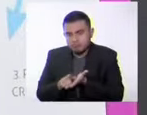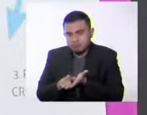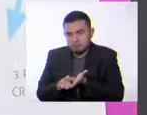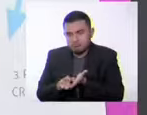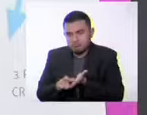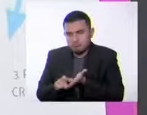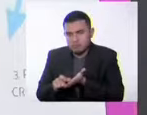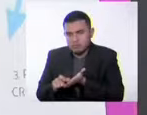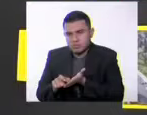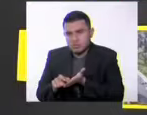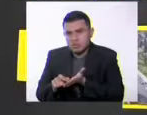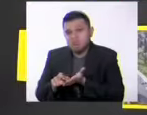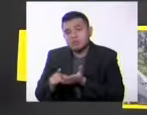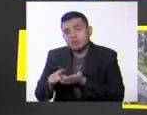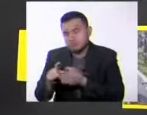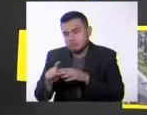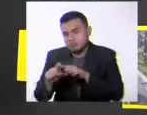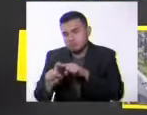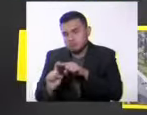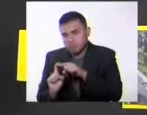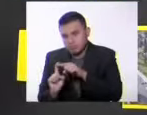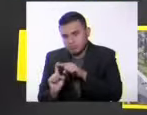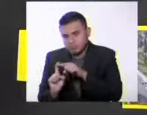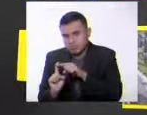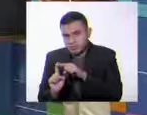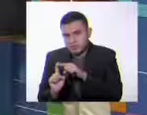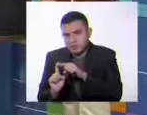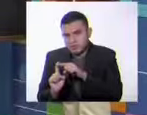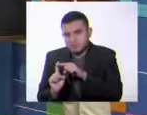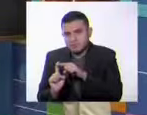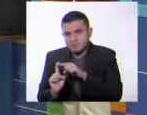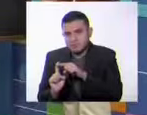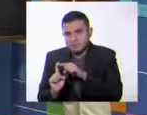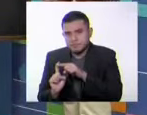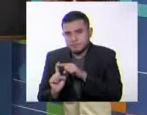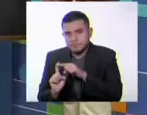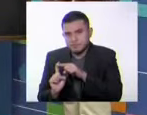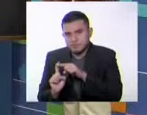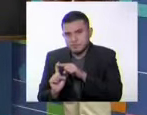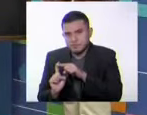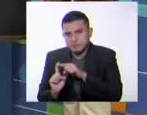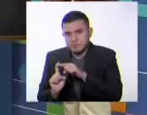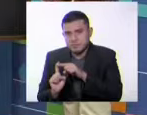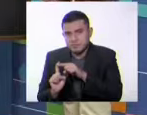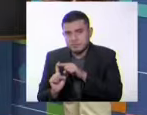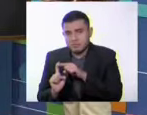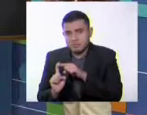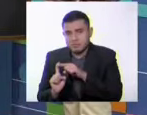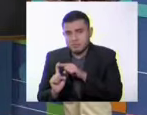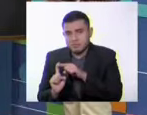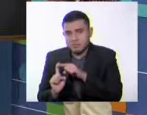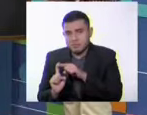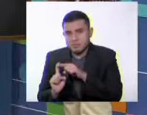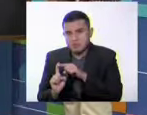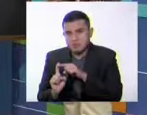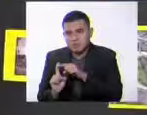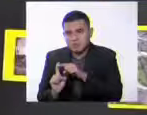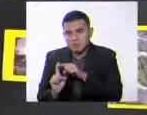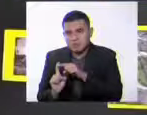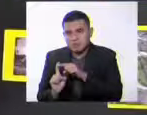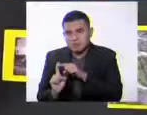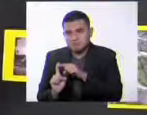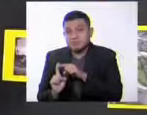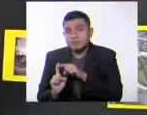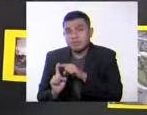una larva, después se hace esa crisálida, ¿no? Que le llaman, que es como una especie de capullo, en donde, para